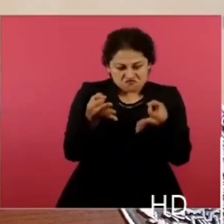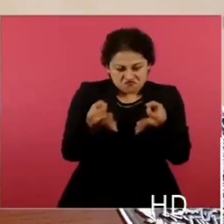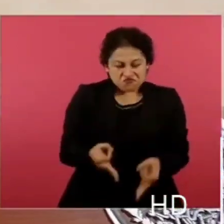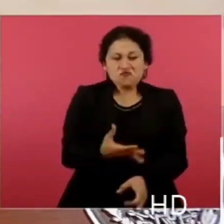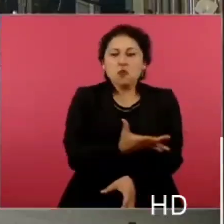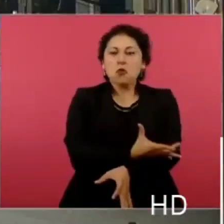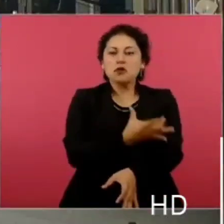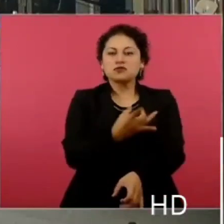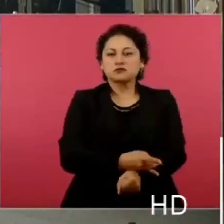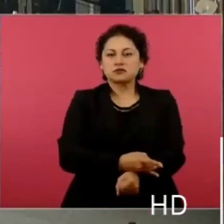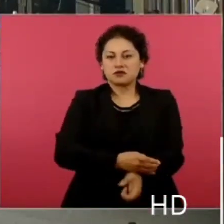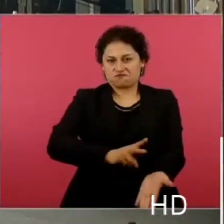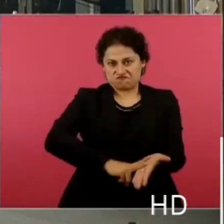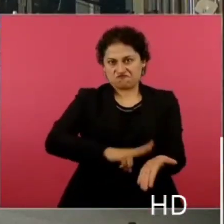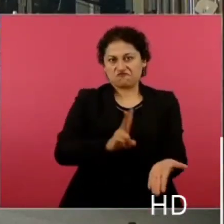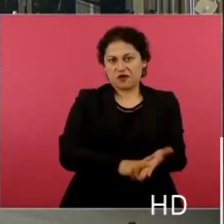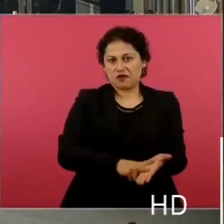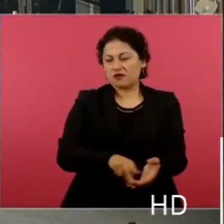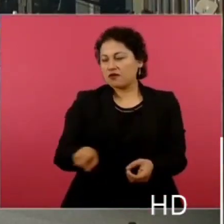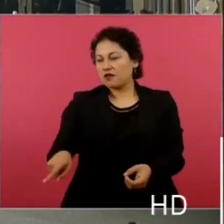Pero como ya no vamos a poder